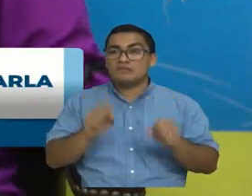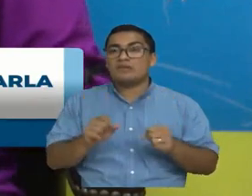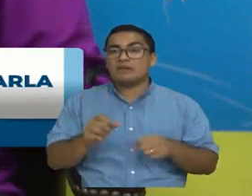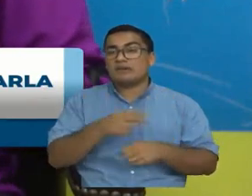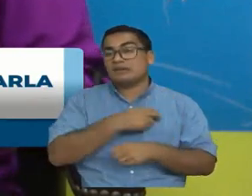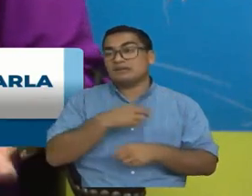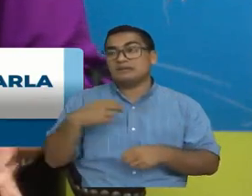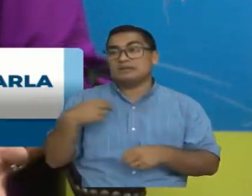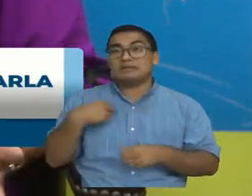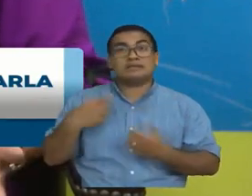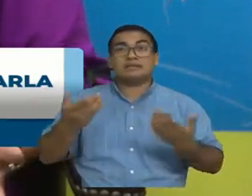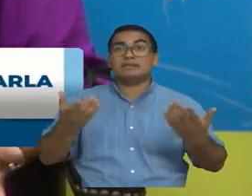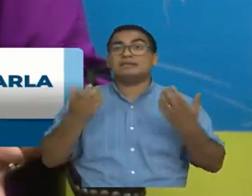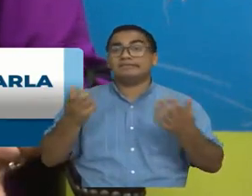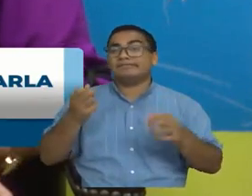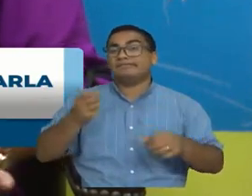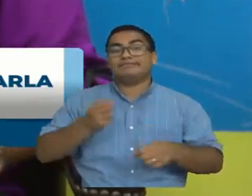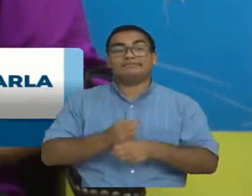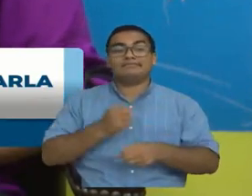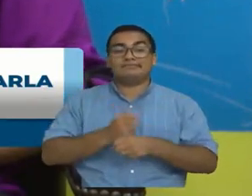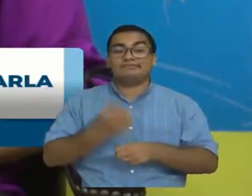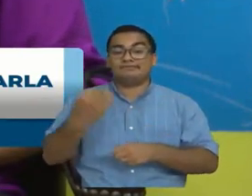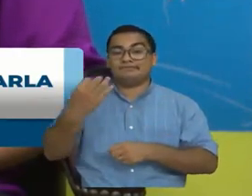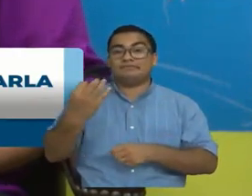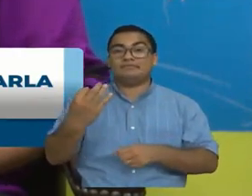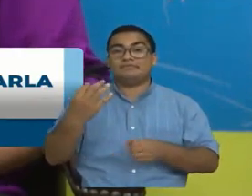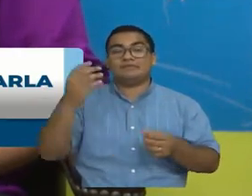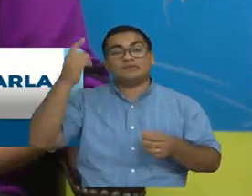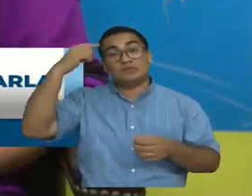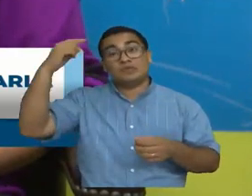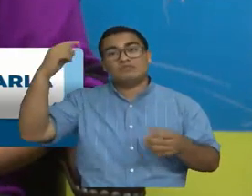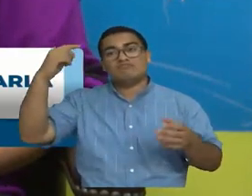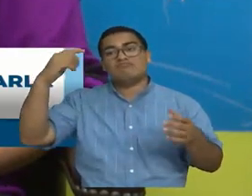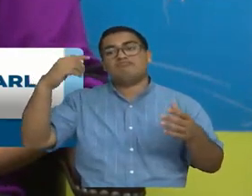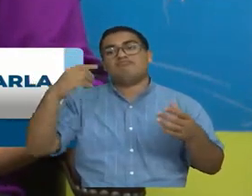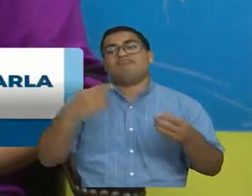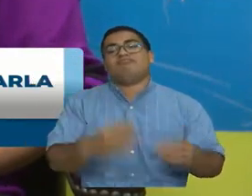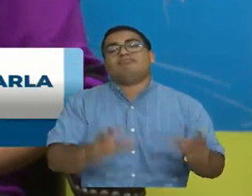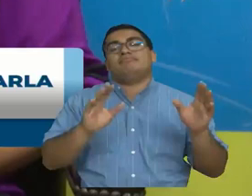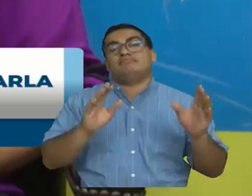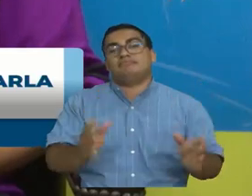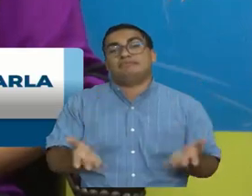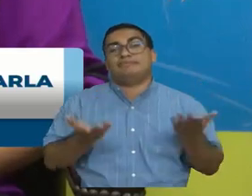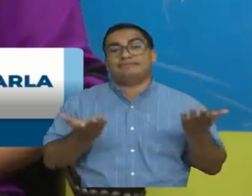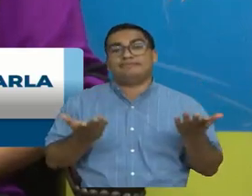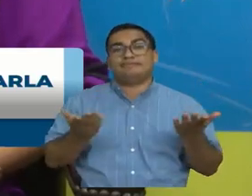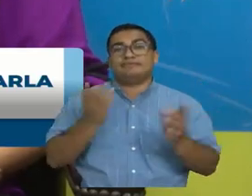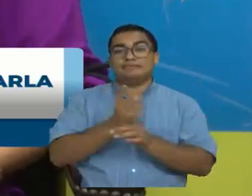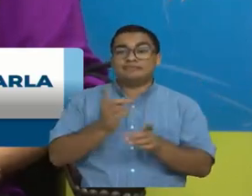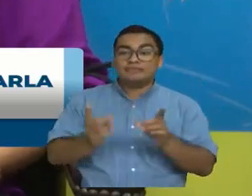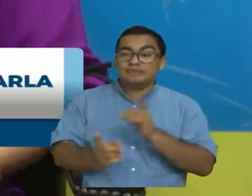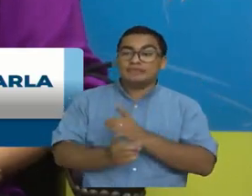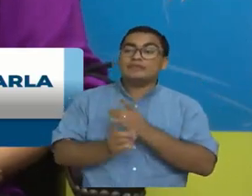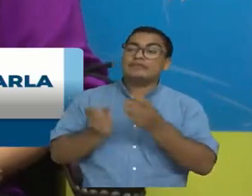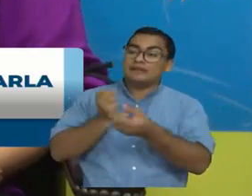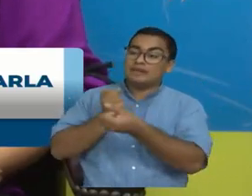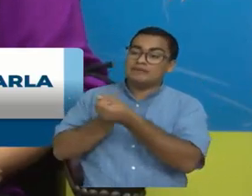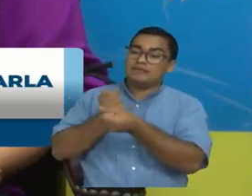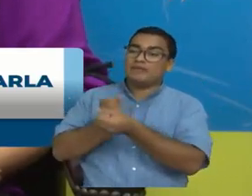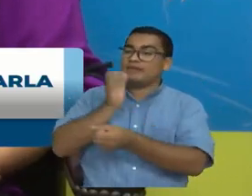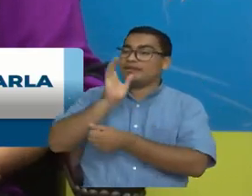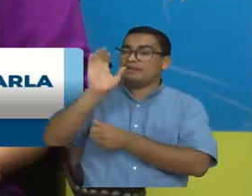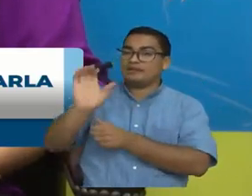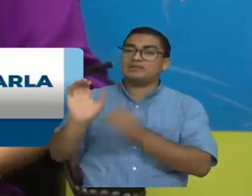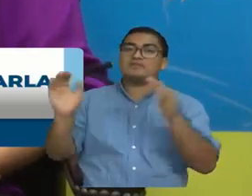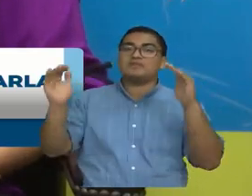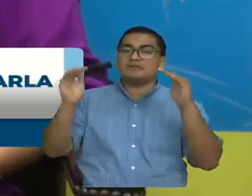lo que él hubiera querido ser. Entonces hay sueños frustrados. Okay. Entonces nosotros debemos apoyar al niño en el